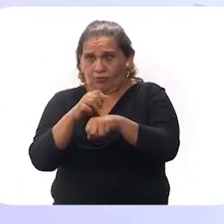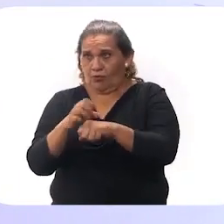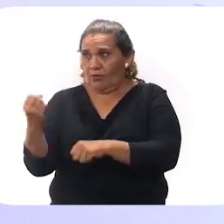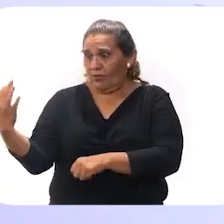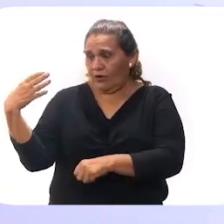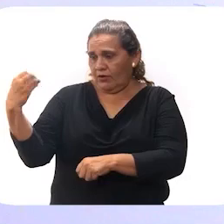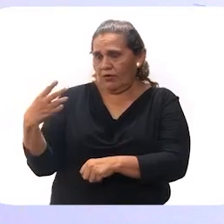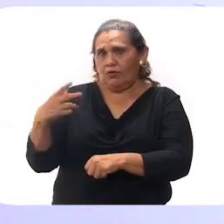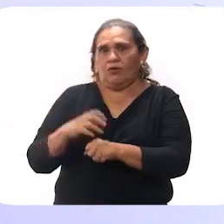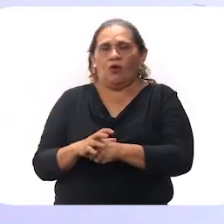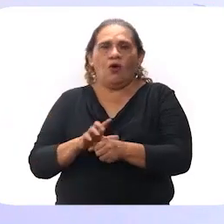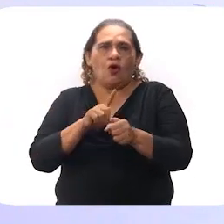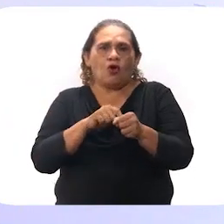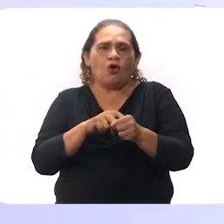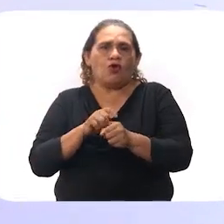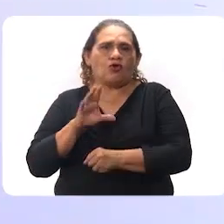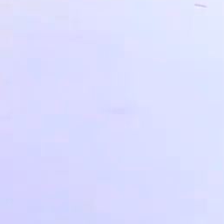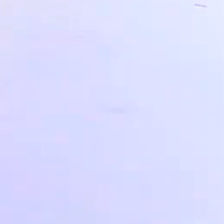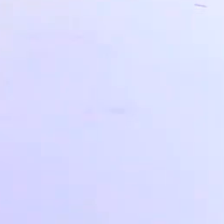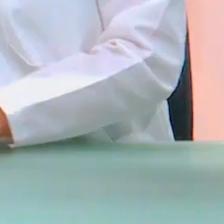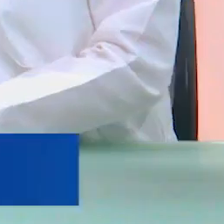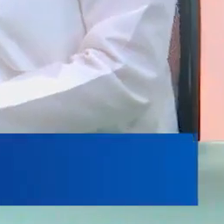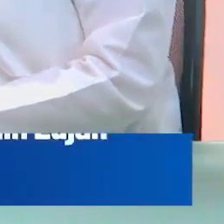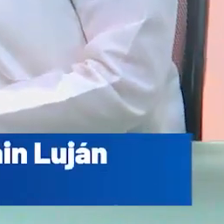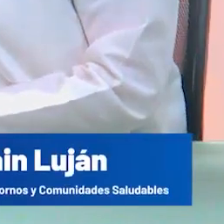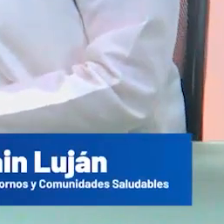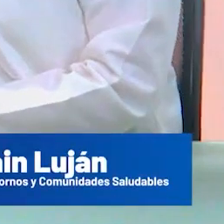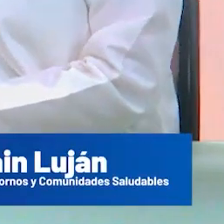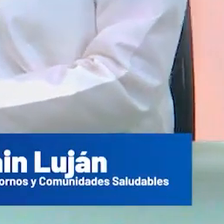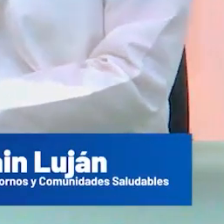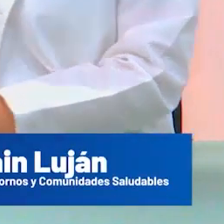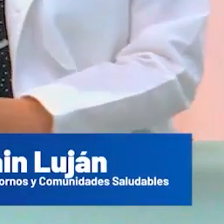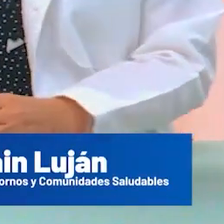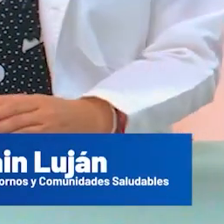de salud marcan color naranja. Este es el reporte del día de hoy,